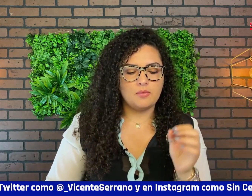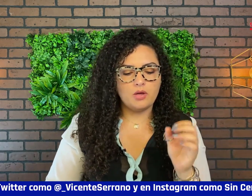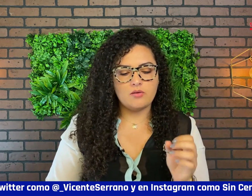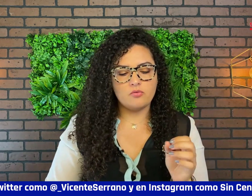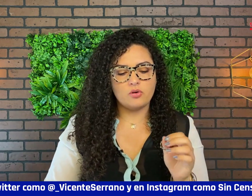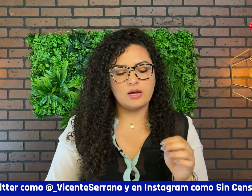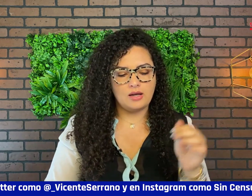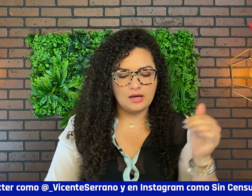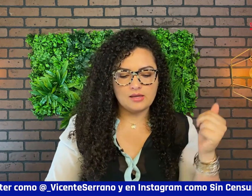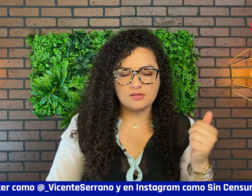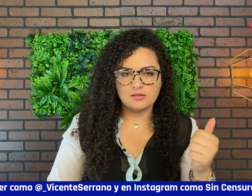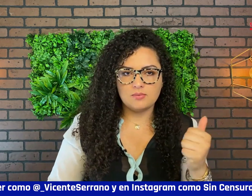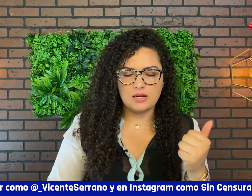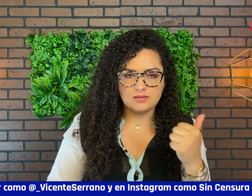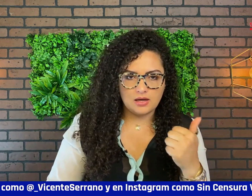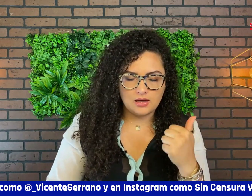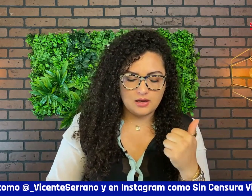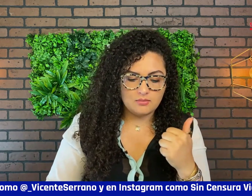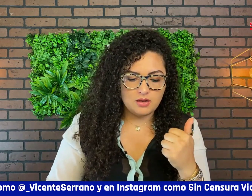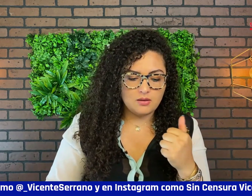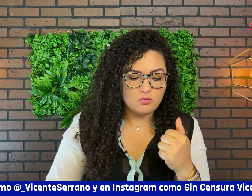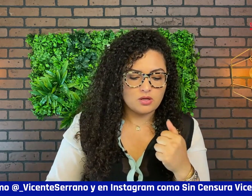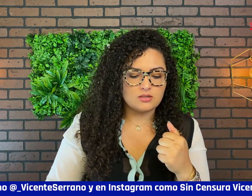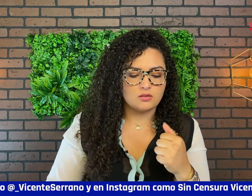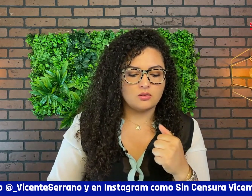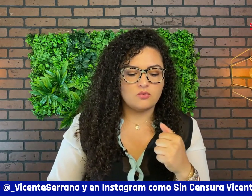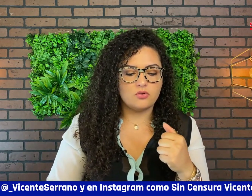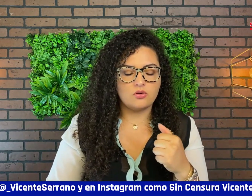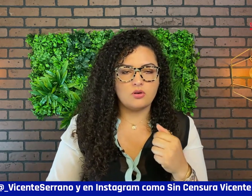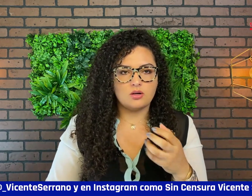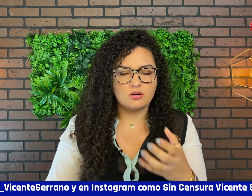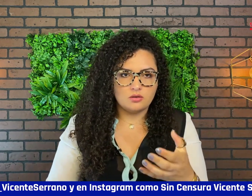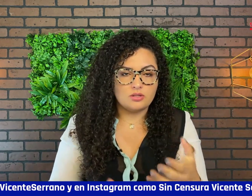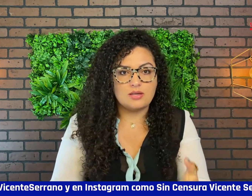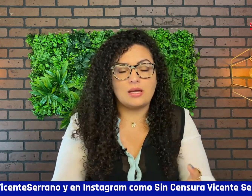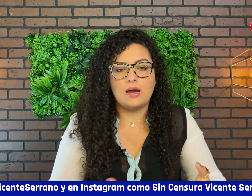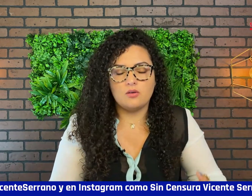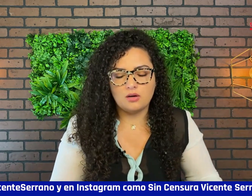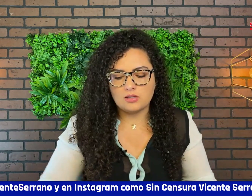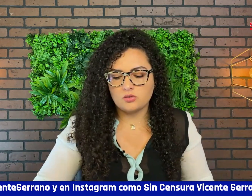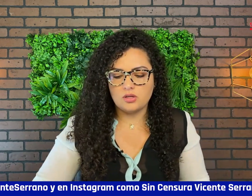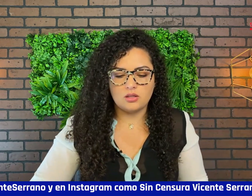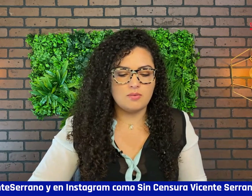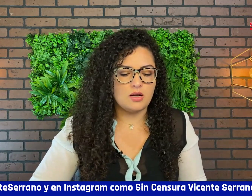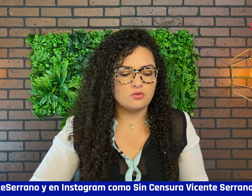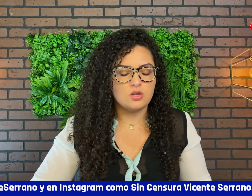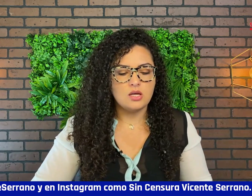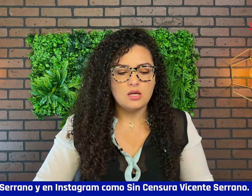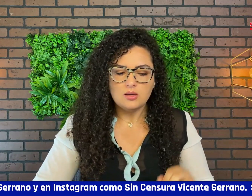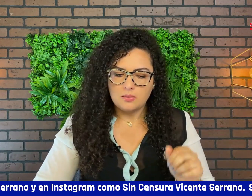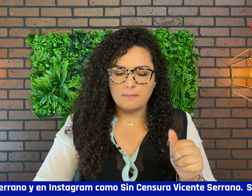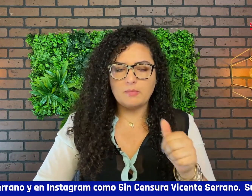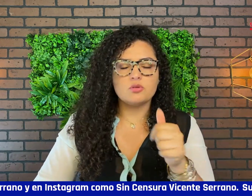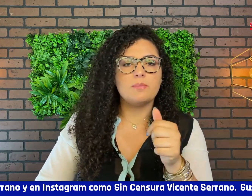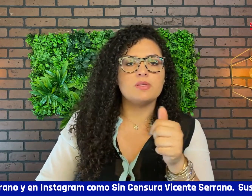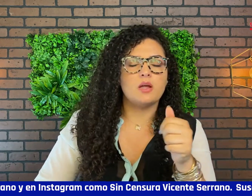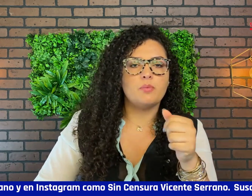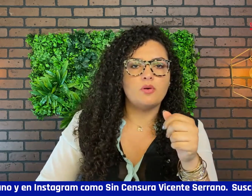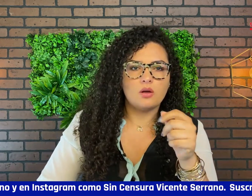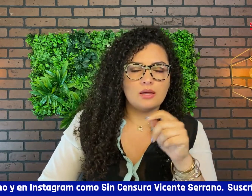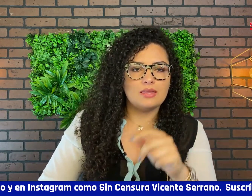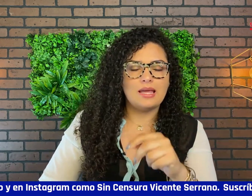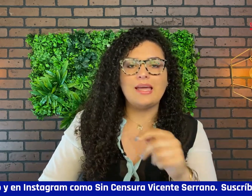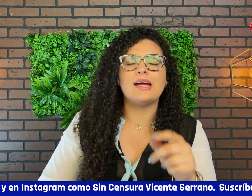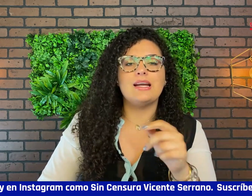Coahuila, me voy a enfocar a estas minas, a la mina de Muquis, en donde sacaron a estos 7 mineros. Vamos a empezar